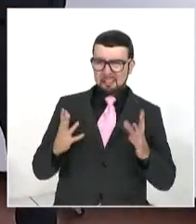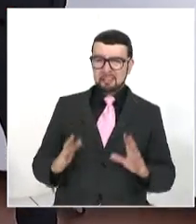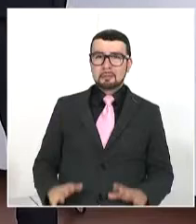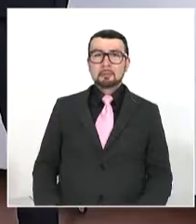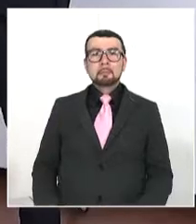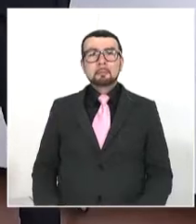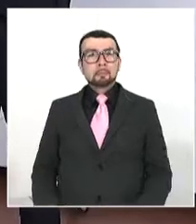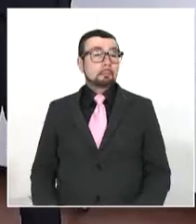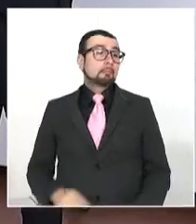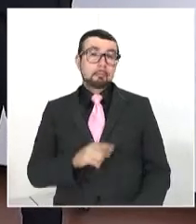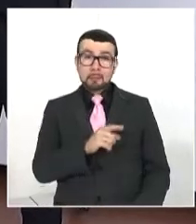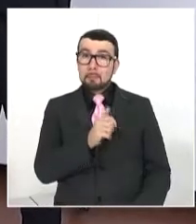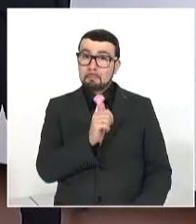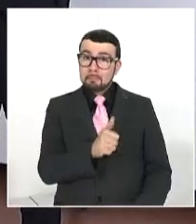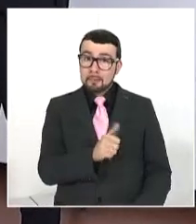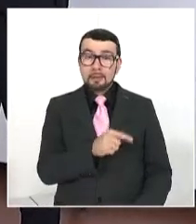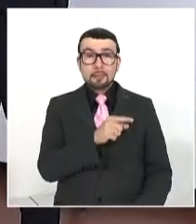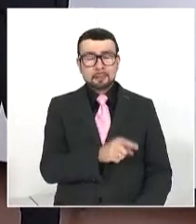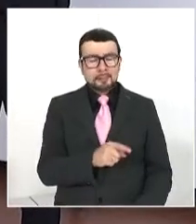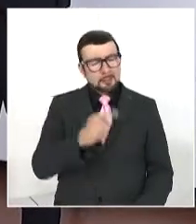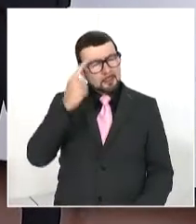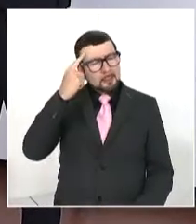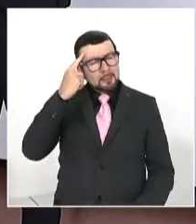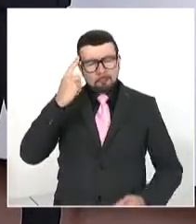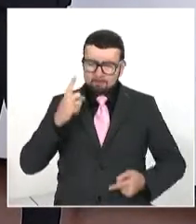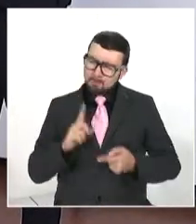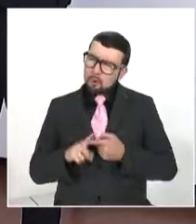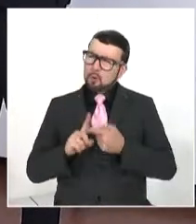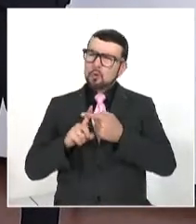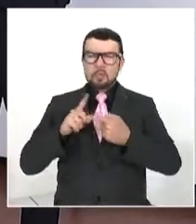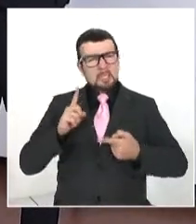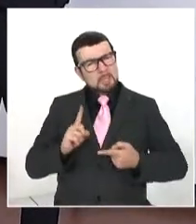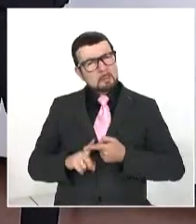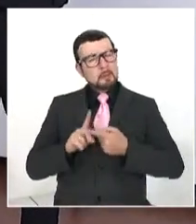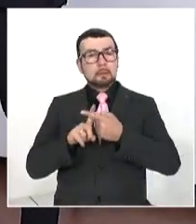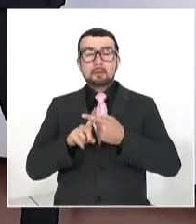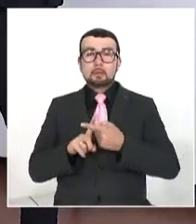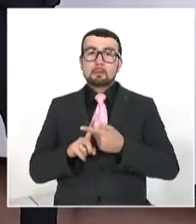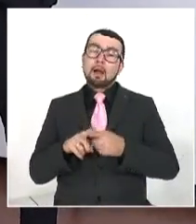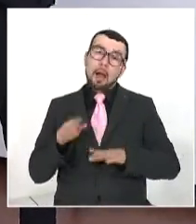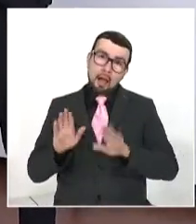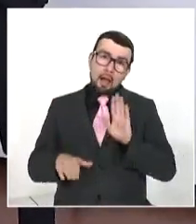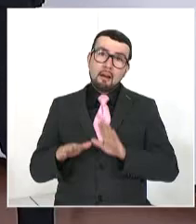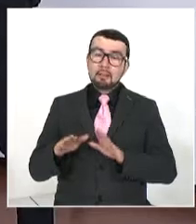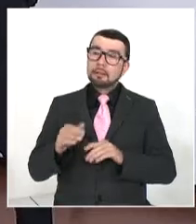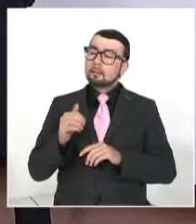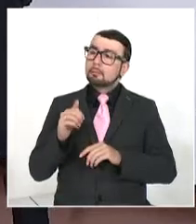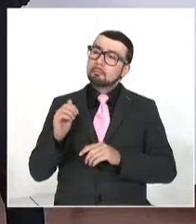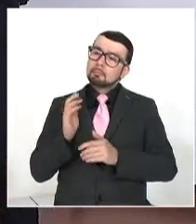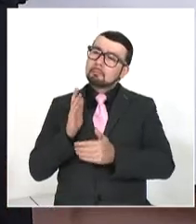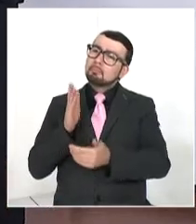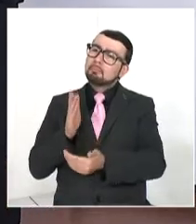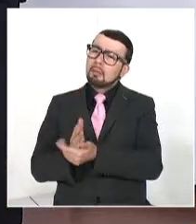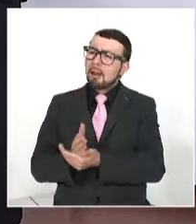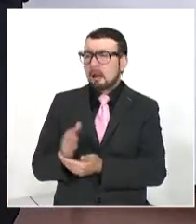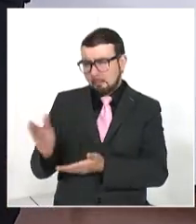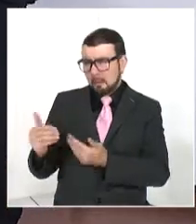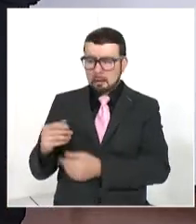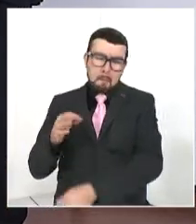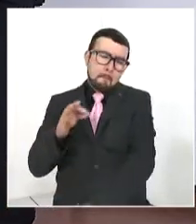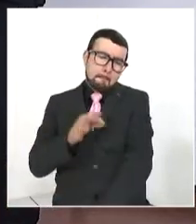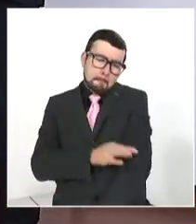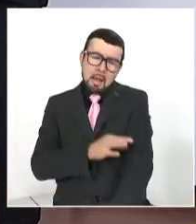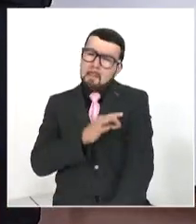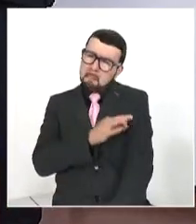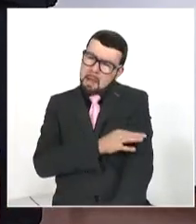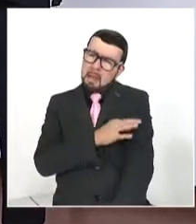es una persona que es supremamente optimista y a veces está en consulta y me dice que lo chuse, que